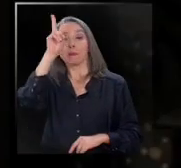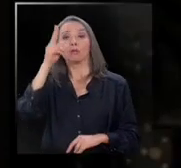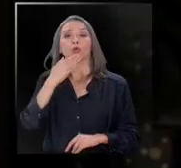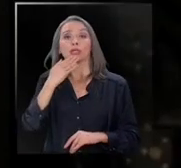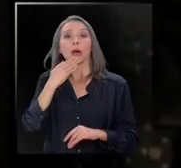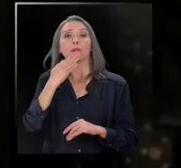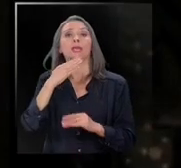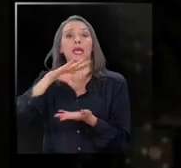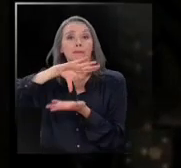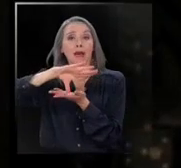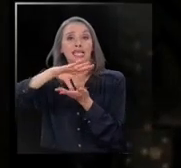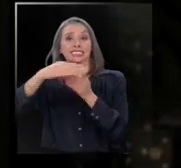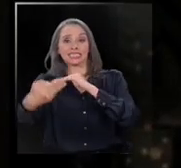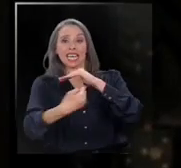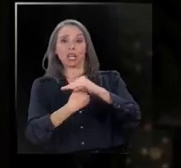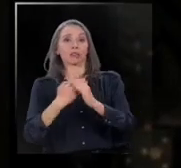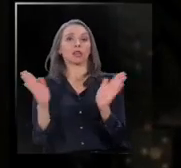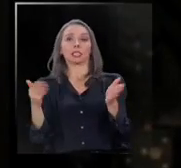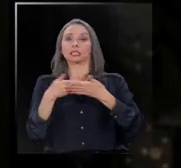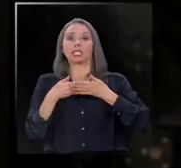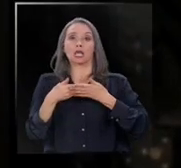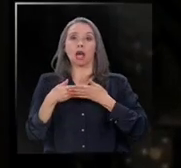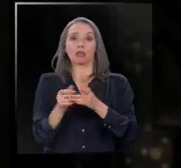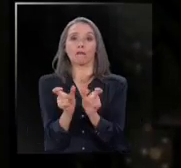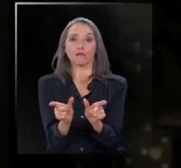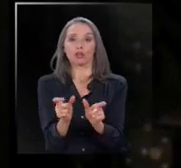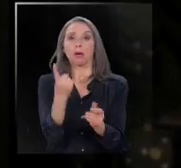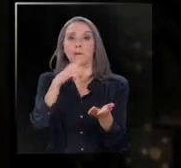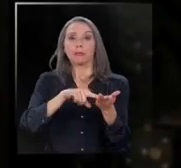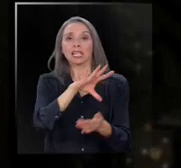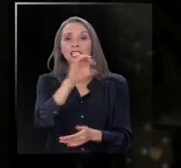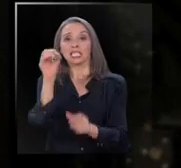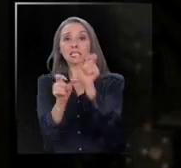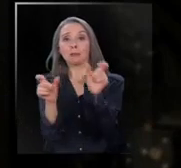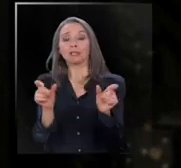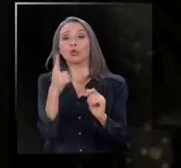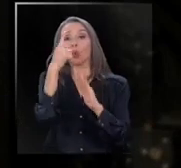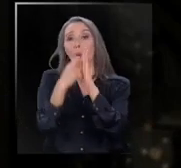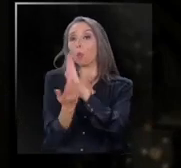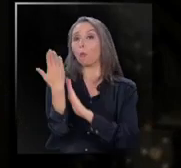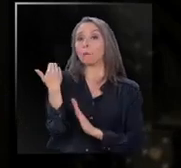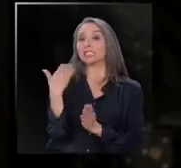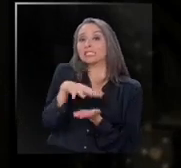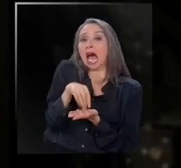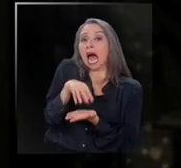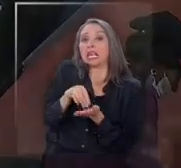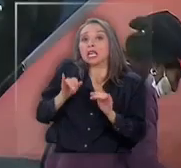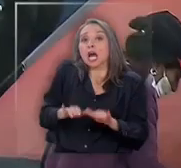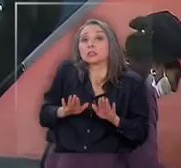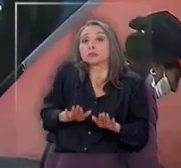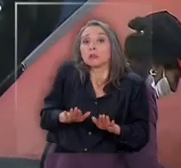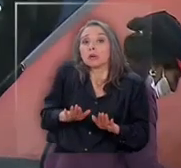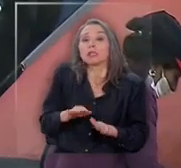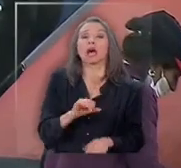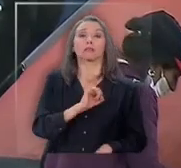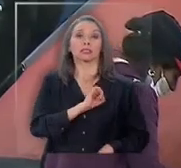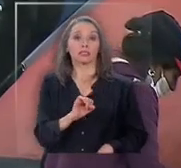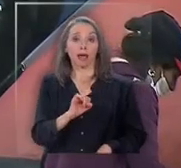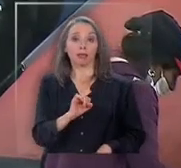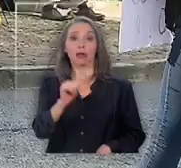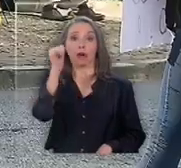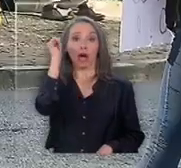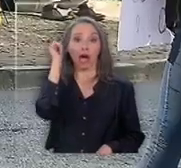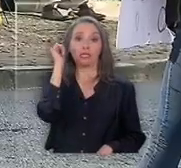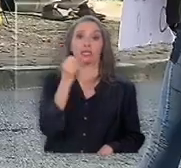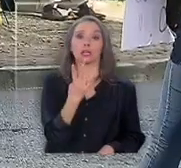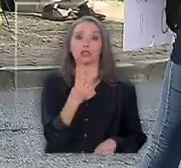sus fronteras cerrada y de hecho en arica y hace más de un mes hay cerca de 1500 personas sólo en arica acá en santiago si bien ayer